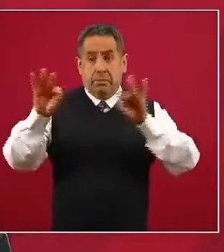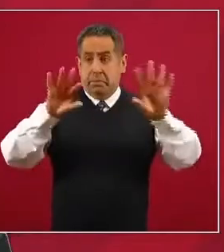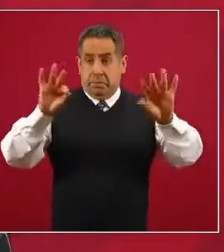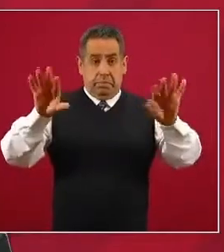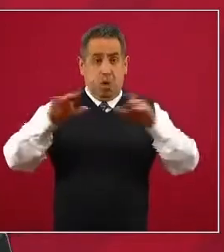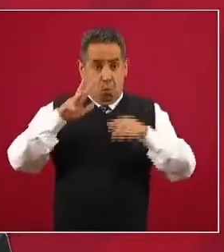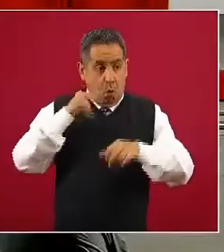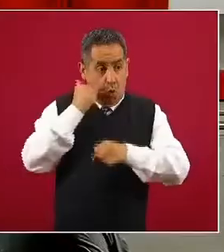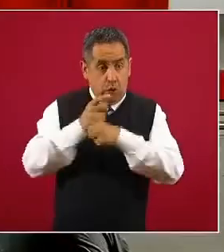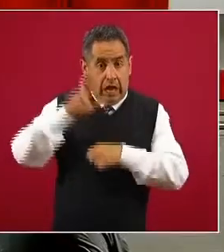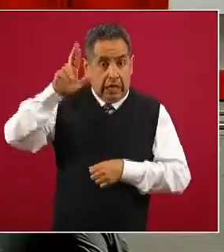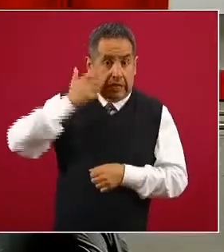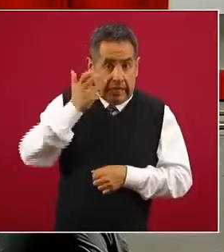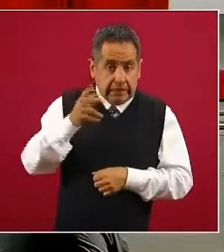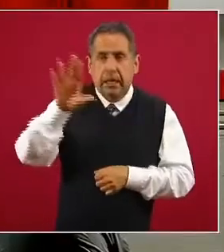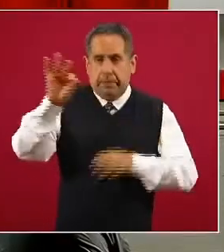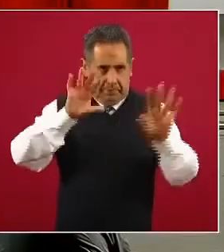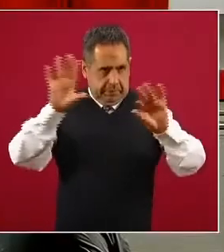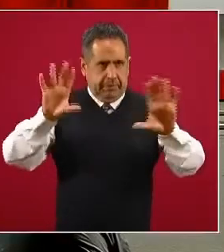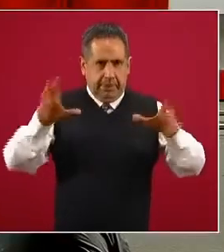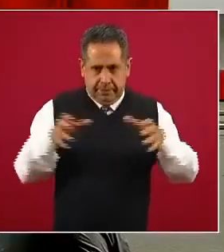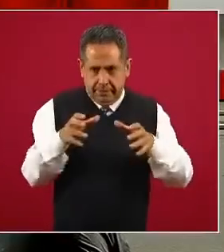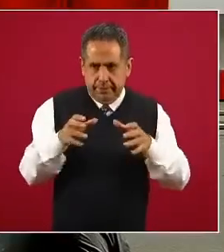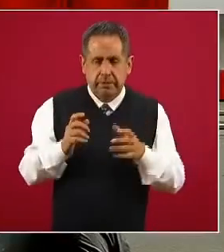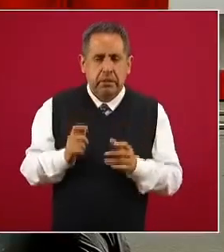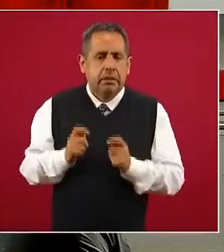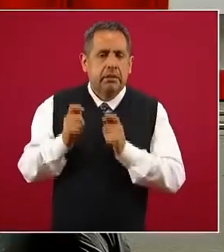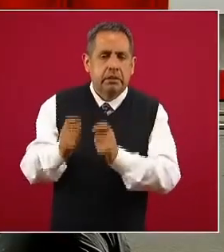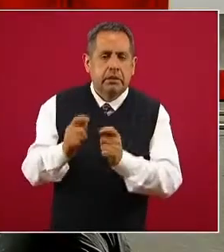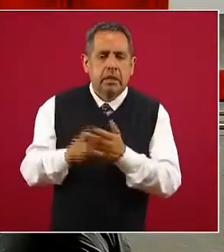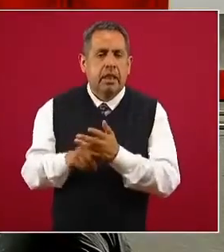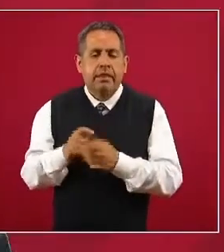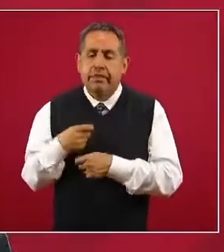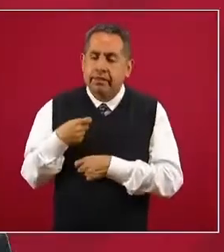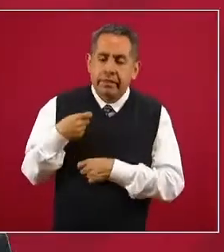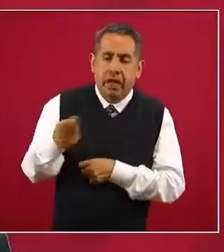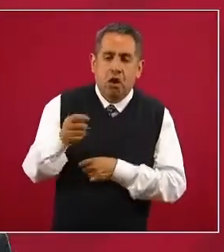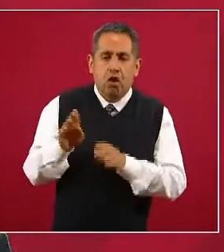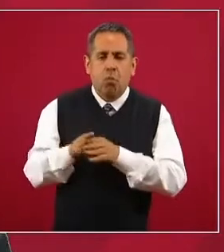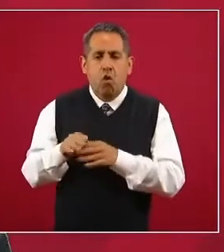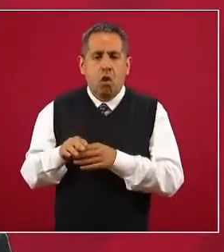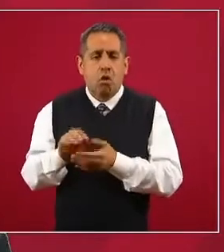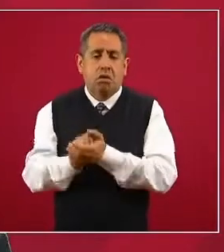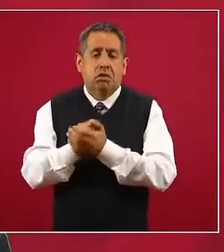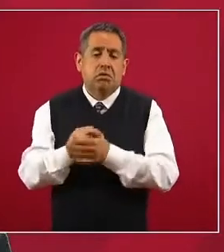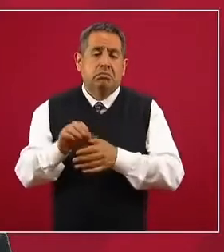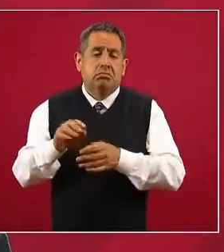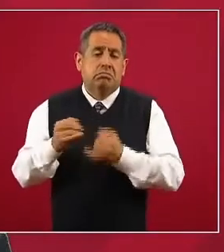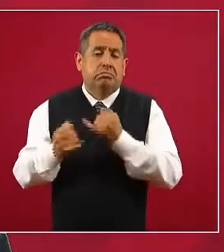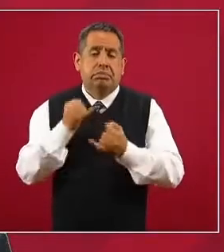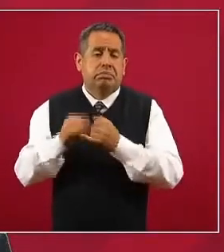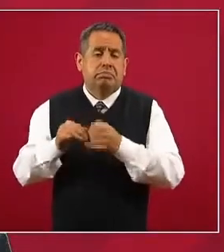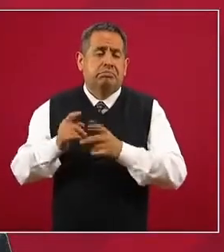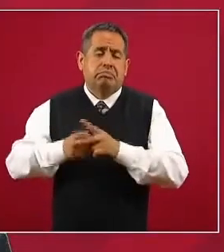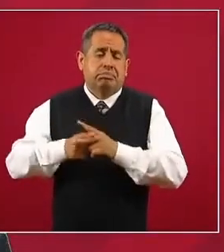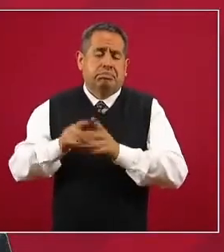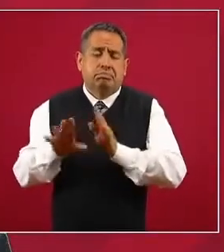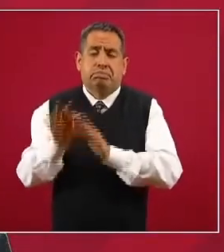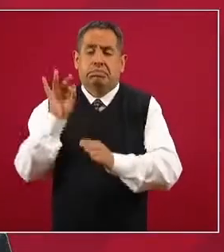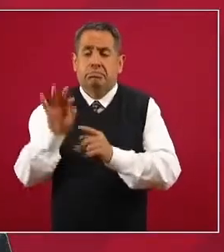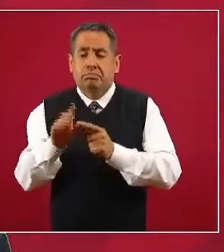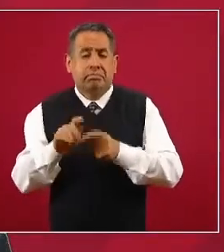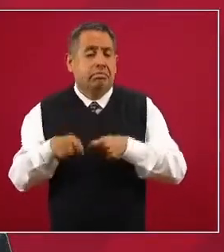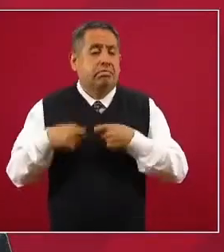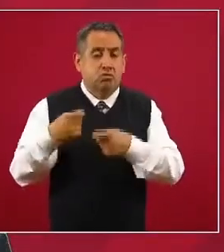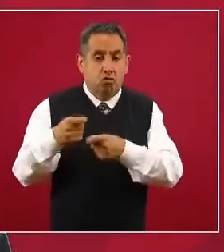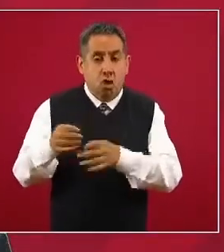sujetos voluntarios y se les asigna por un mecanismo aleatorio, un mecanismo de probabilidad, si le va